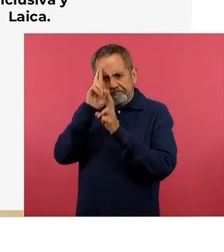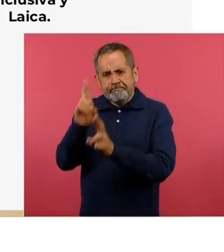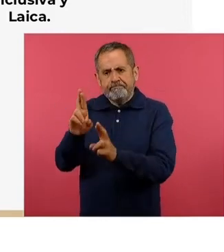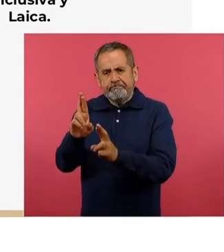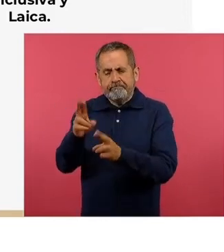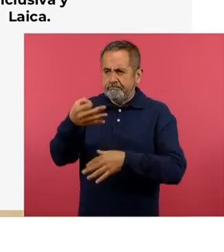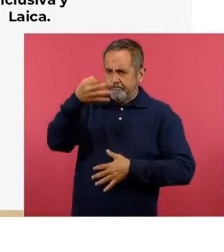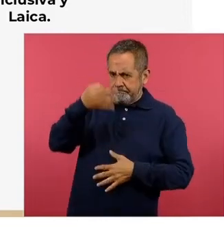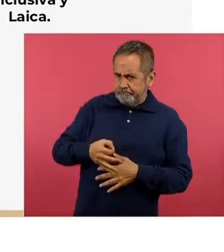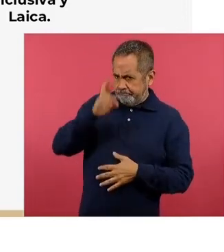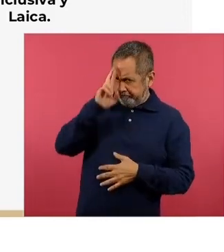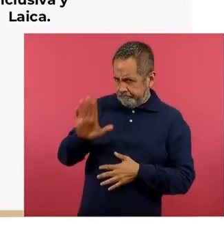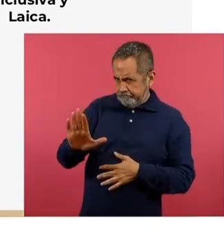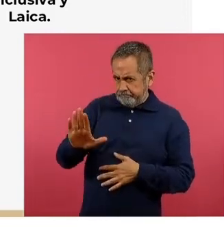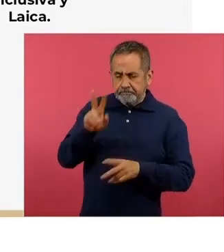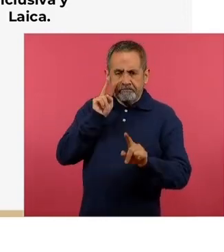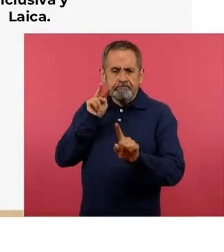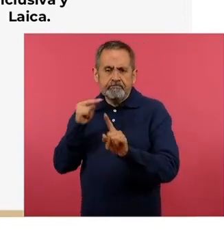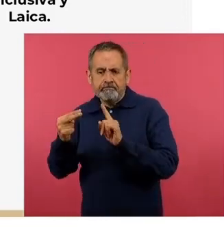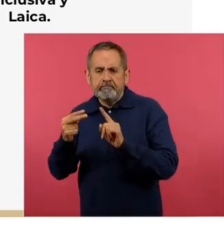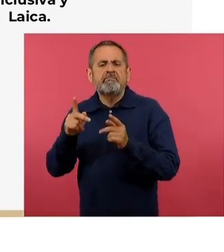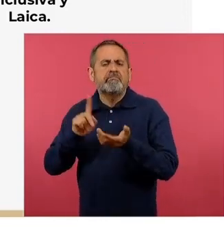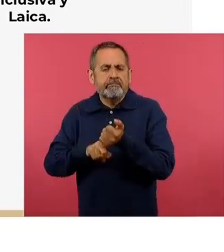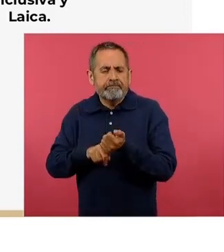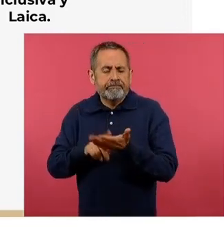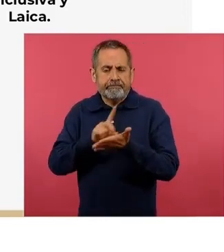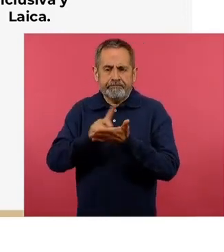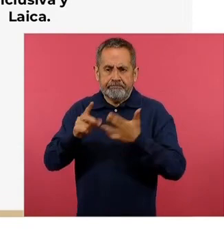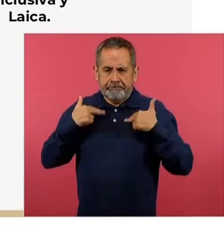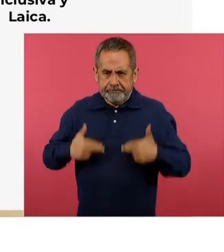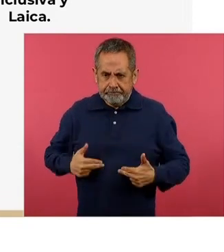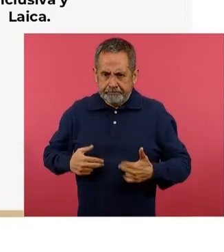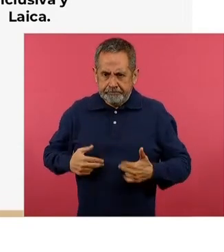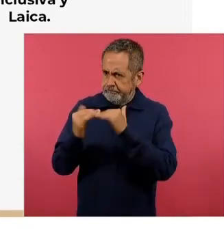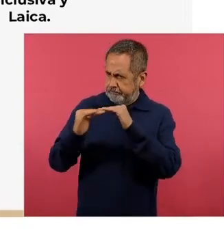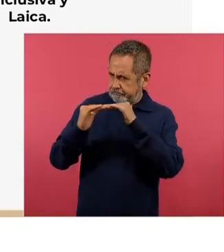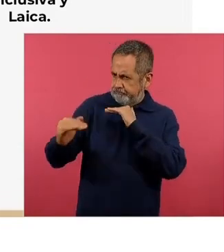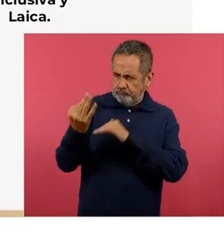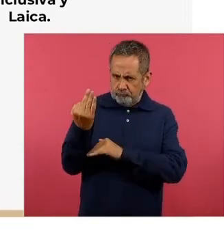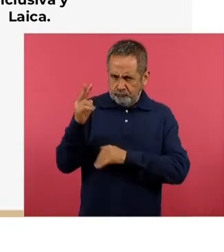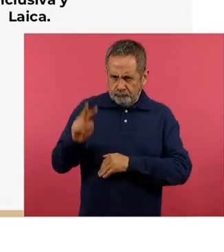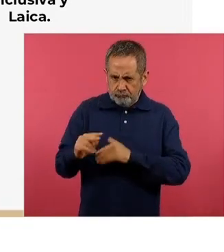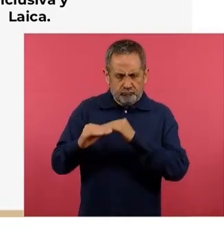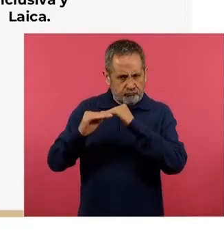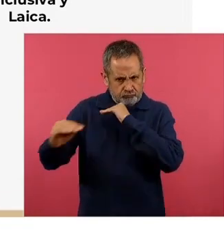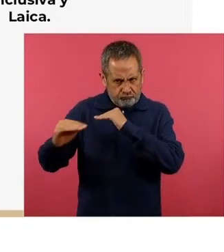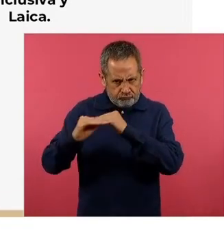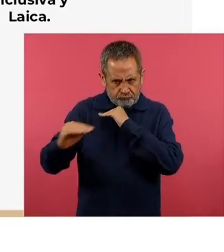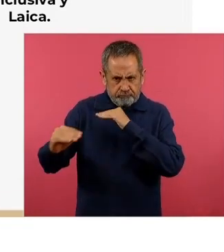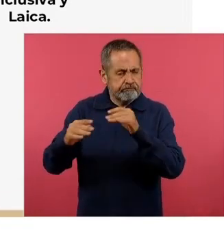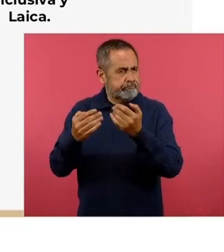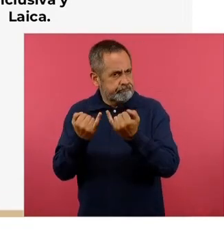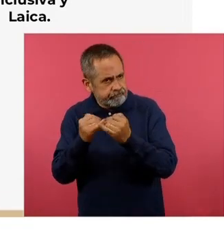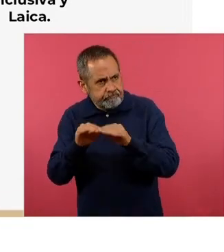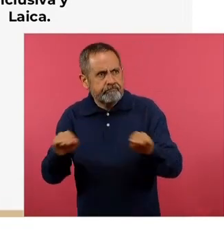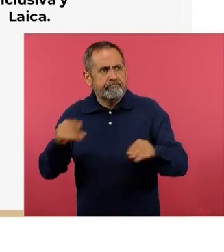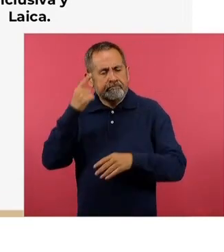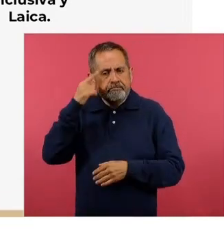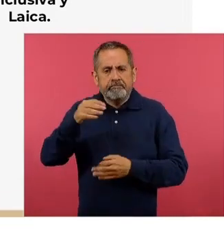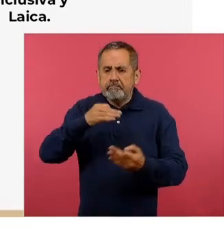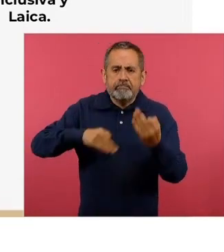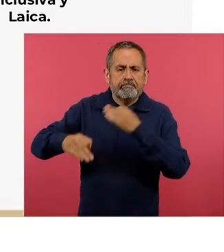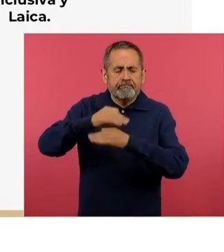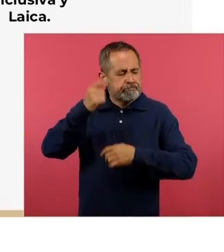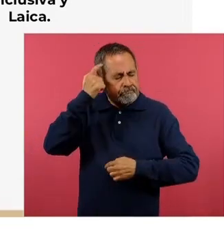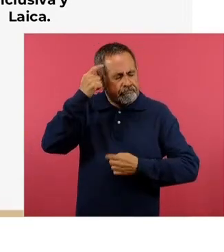la dignidad, con enfoque de derechos humanos e igualdad sustantiva, para desarrollar todas las facultades del